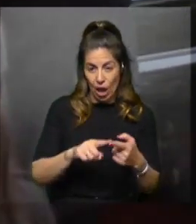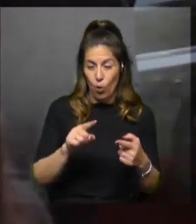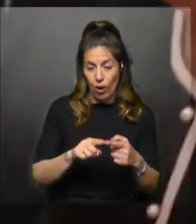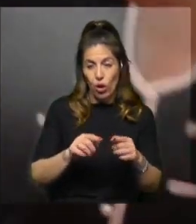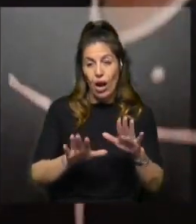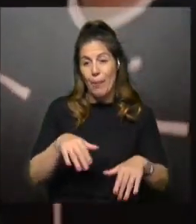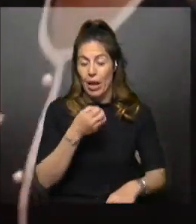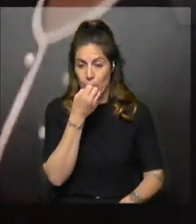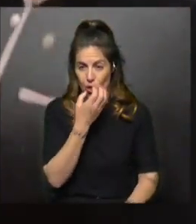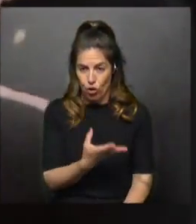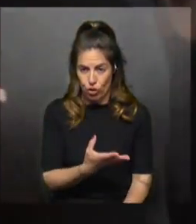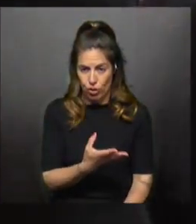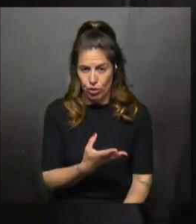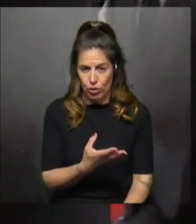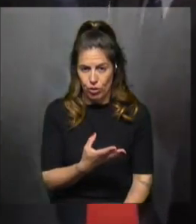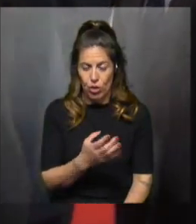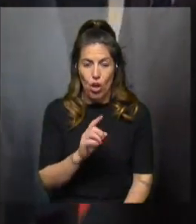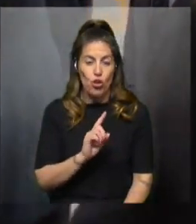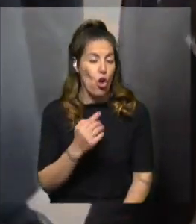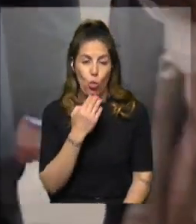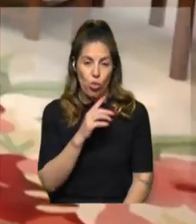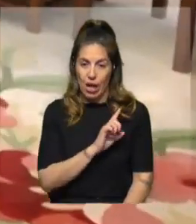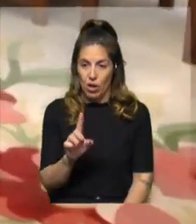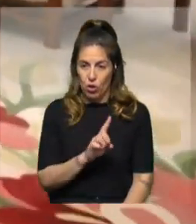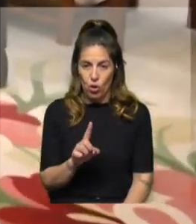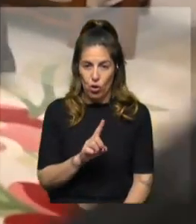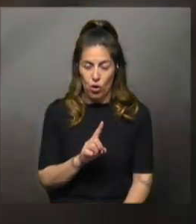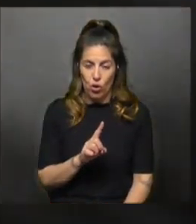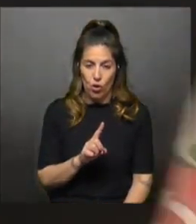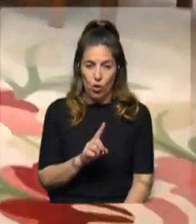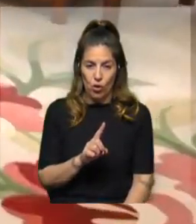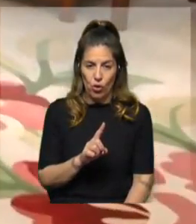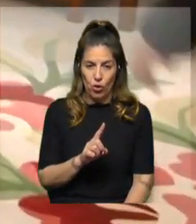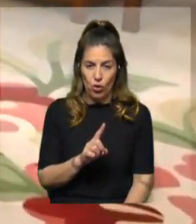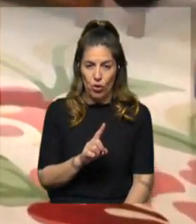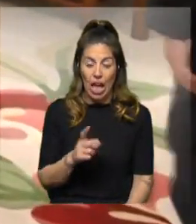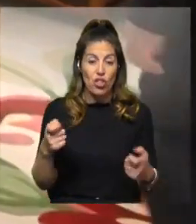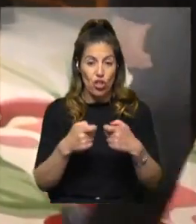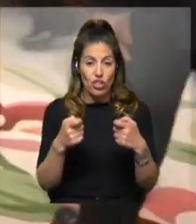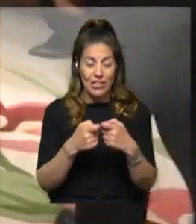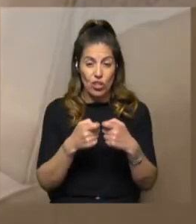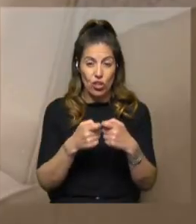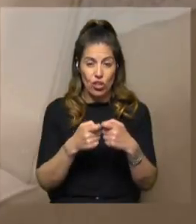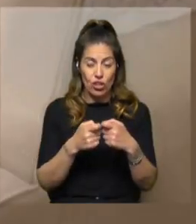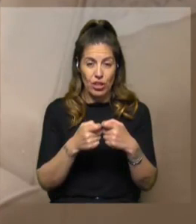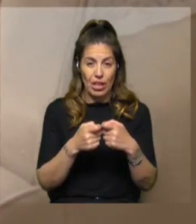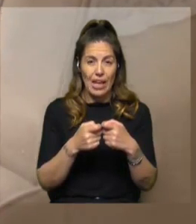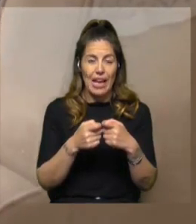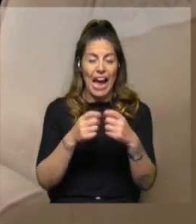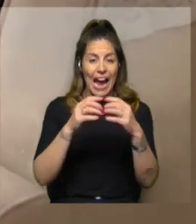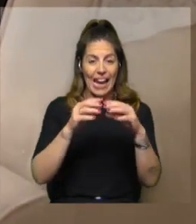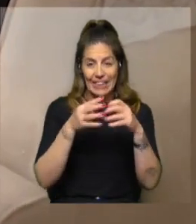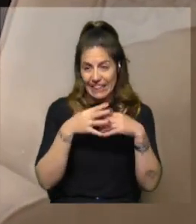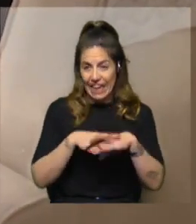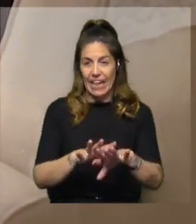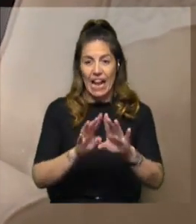mejor. No nos cae la menor duda que elevar esta asociación a integral va a hacer que tengamos más